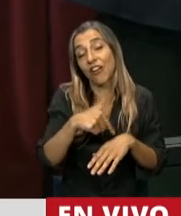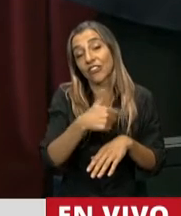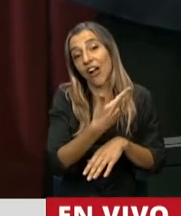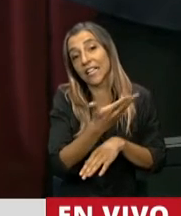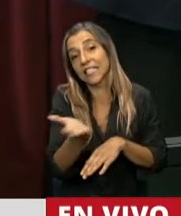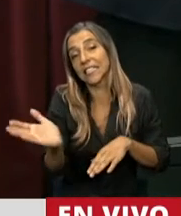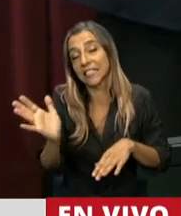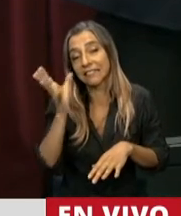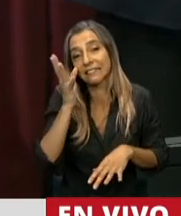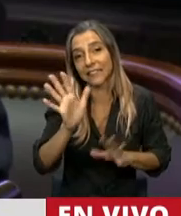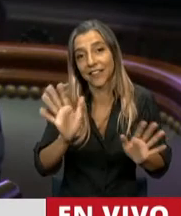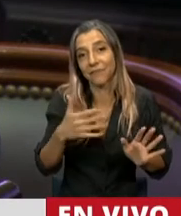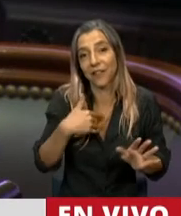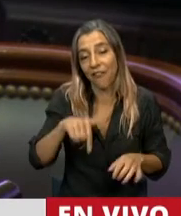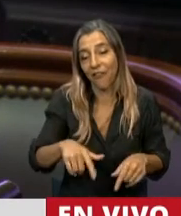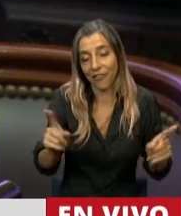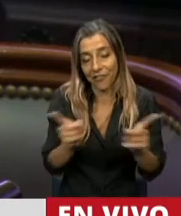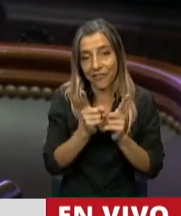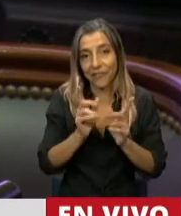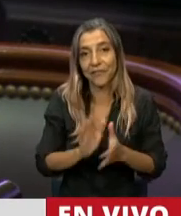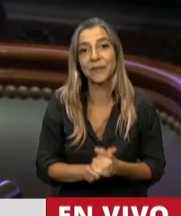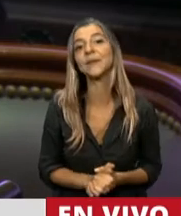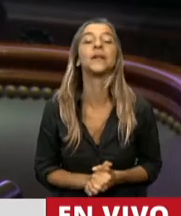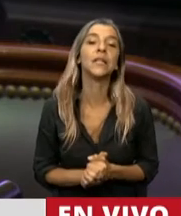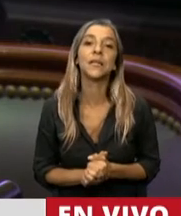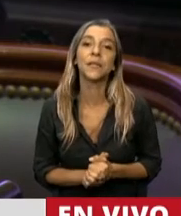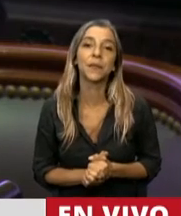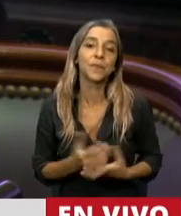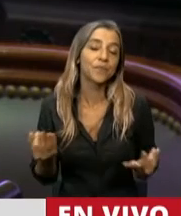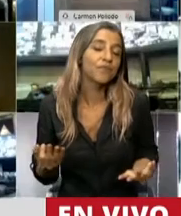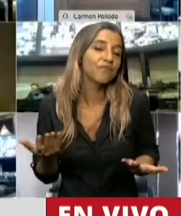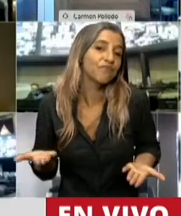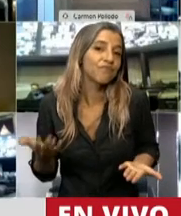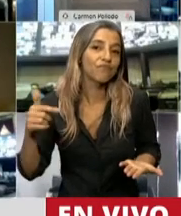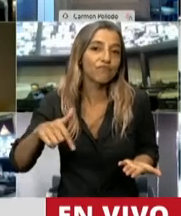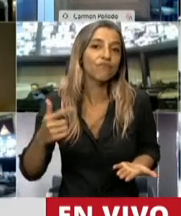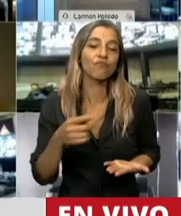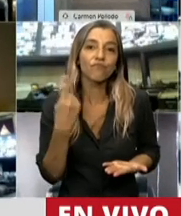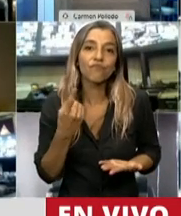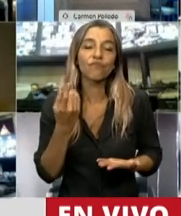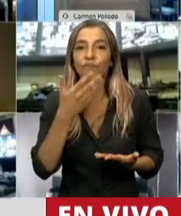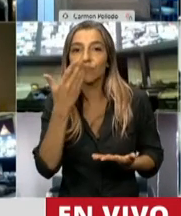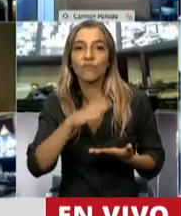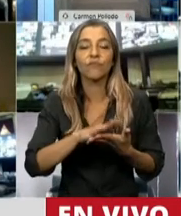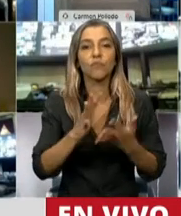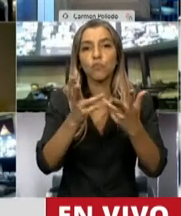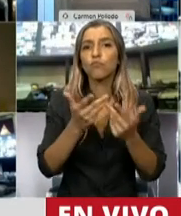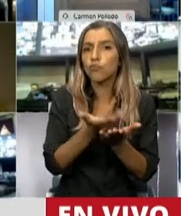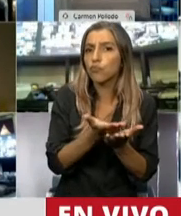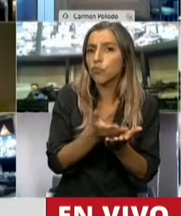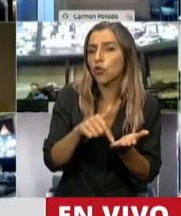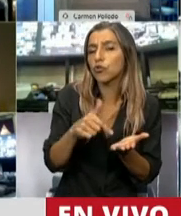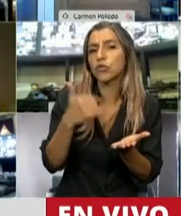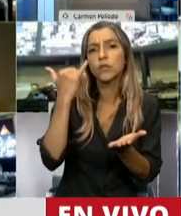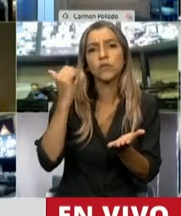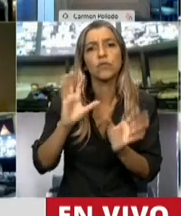el plazo de voy a ser muy breve por cierto porque justamente lo que estamos acá tratando es un proyecto que han presentado a diputado